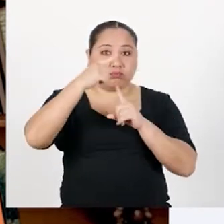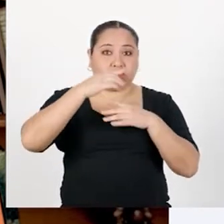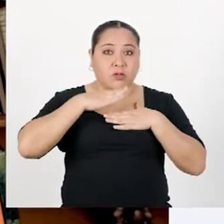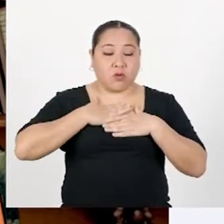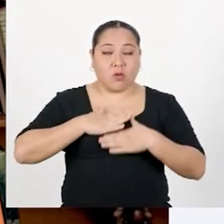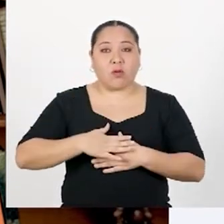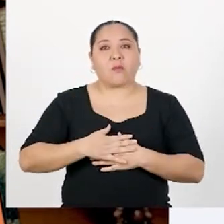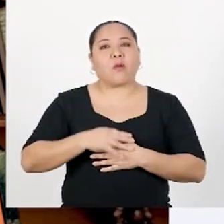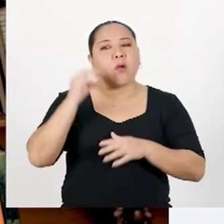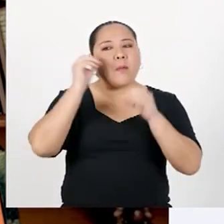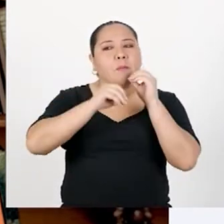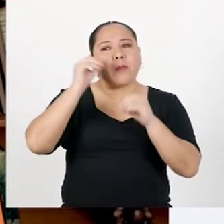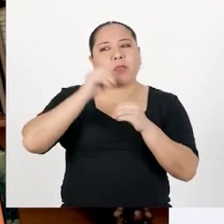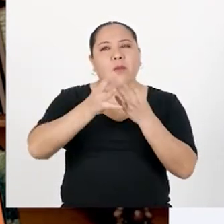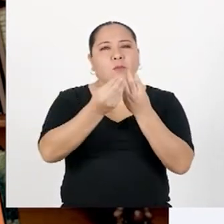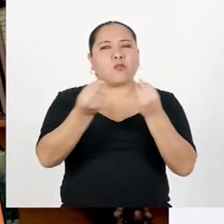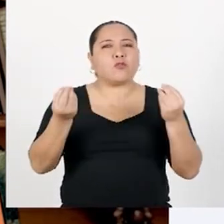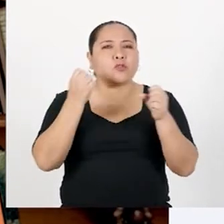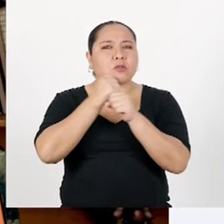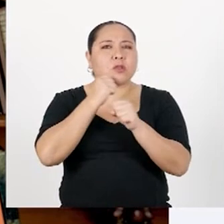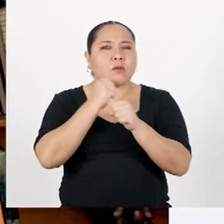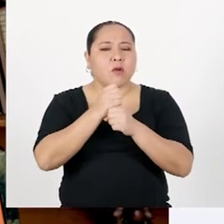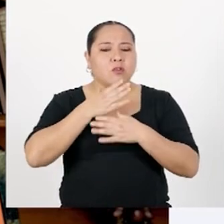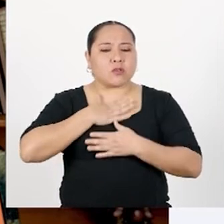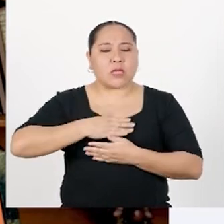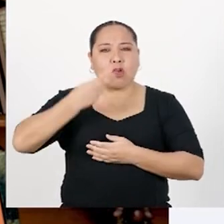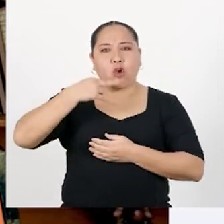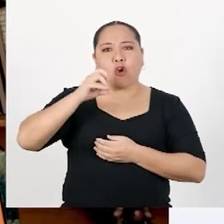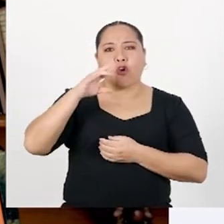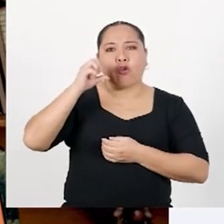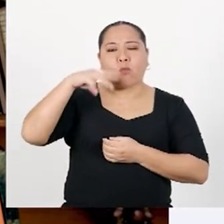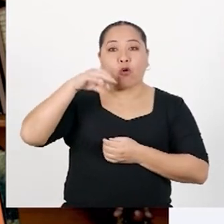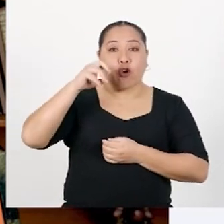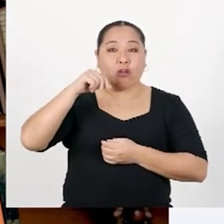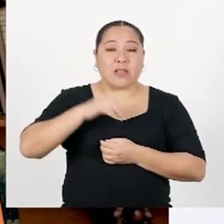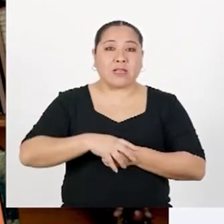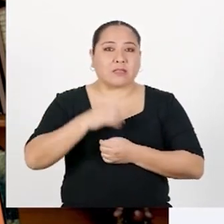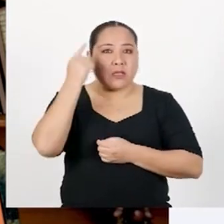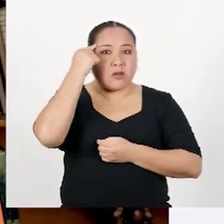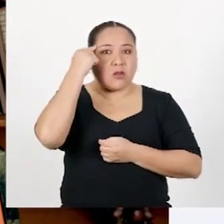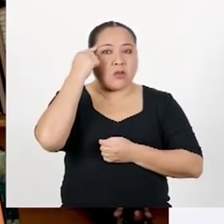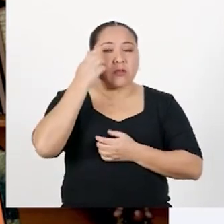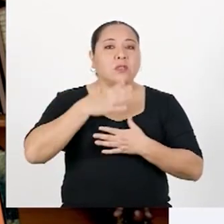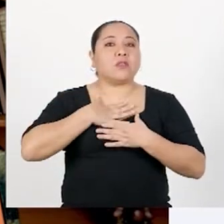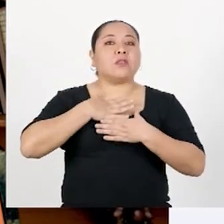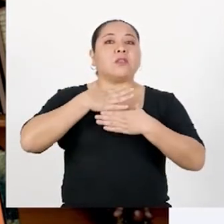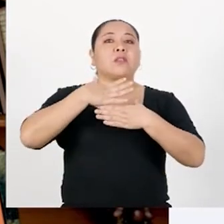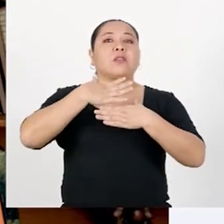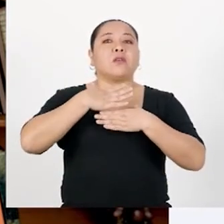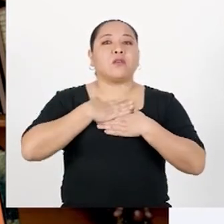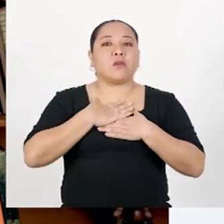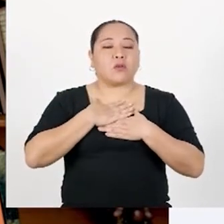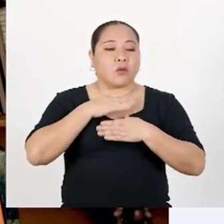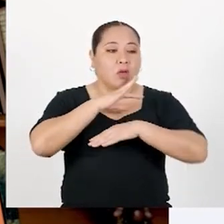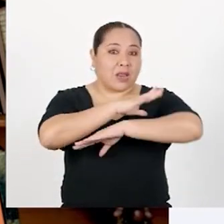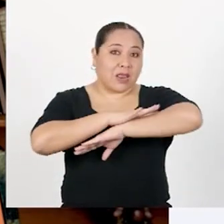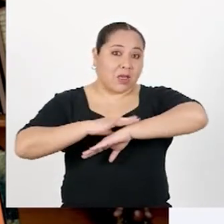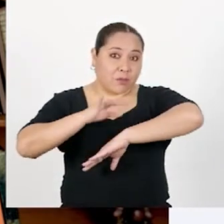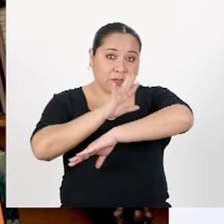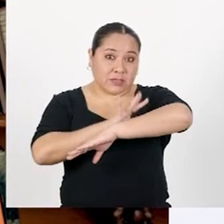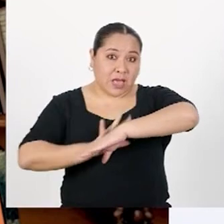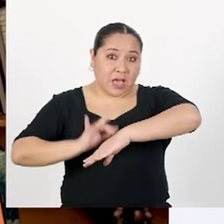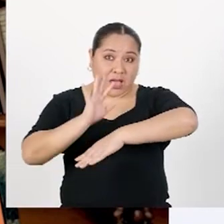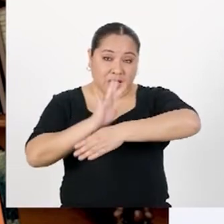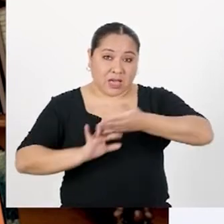corporal involucra múltiples funciones hormonales, neurológicas, respiratorias,